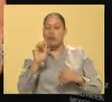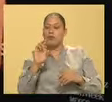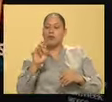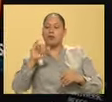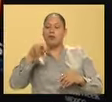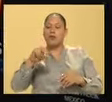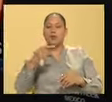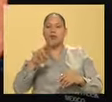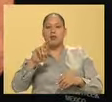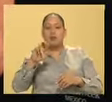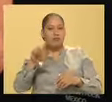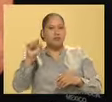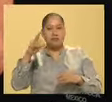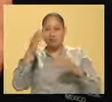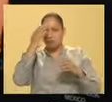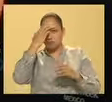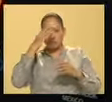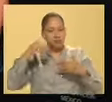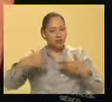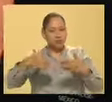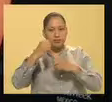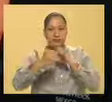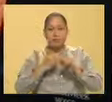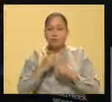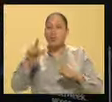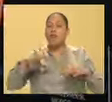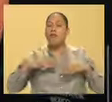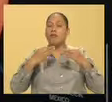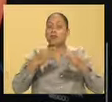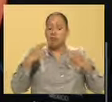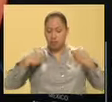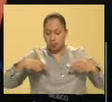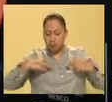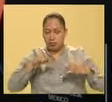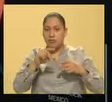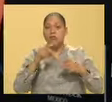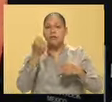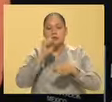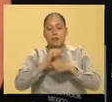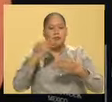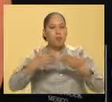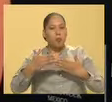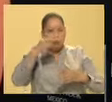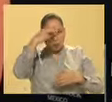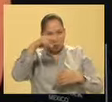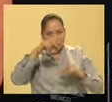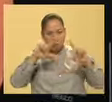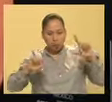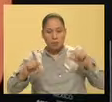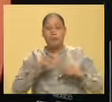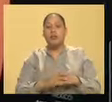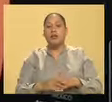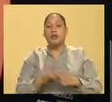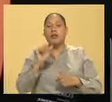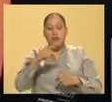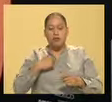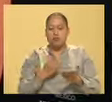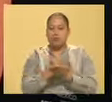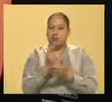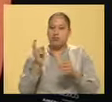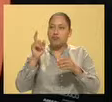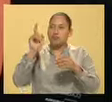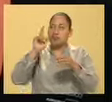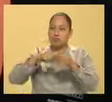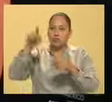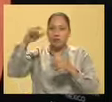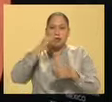sus inicios, y bueno, además uno de los fundadores de Días de Moda, de la Semana de la Moda Mexicana. Pues es que en el momento que yo decidí regresar a Italia,